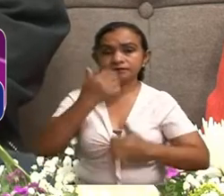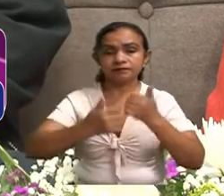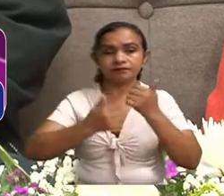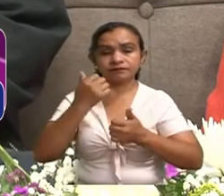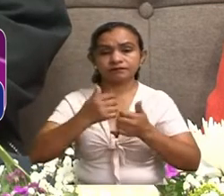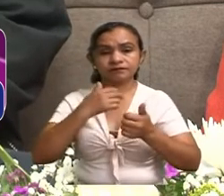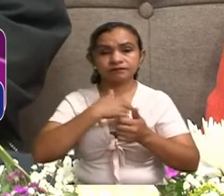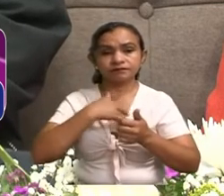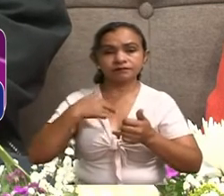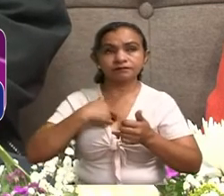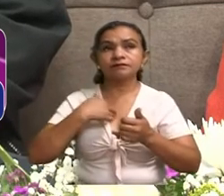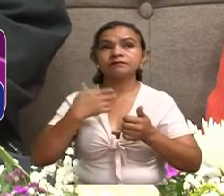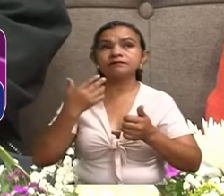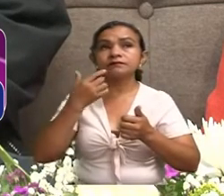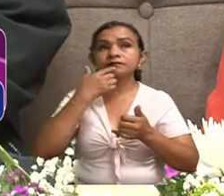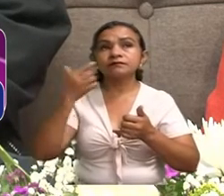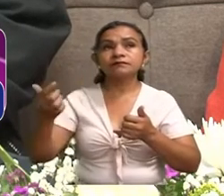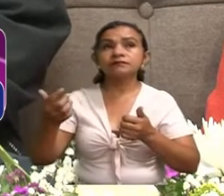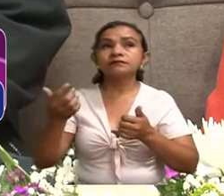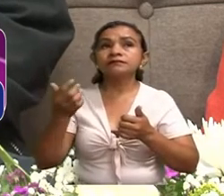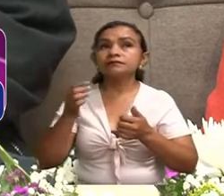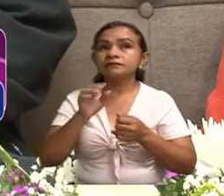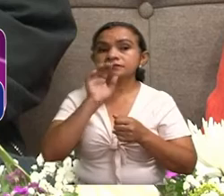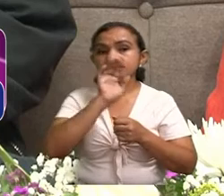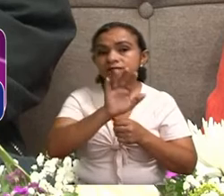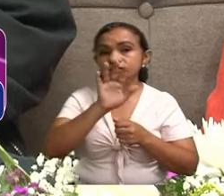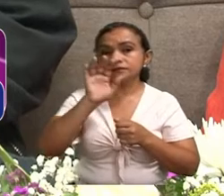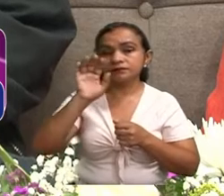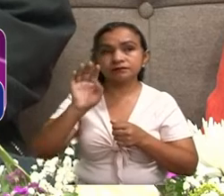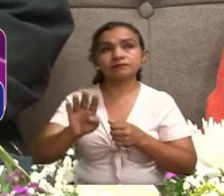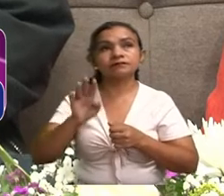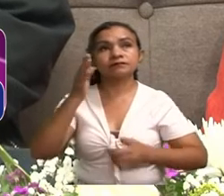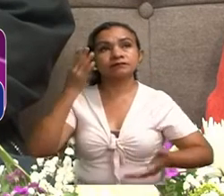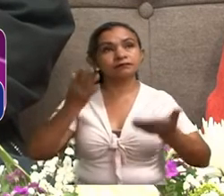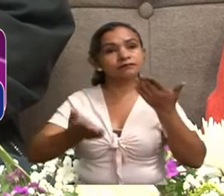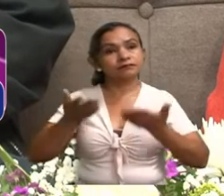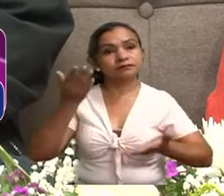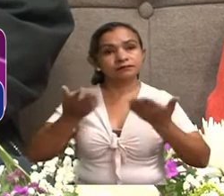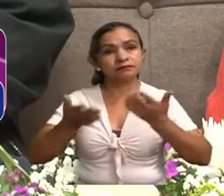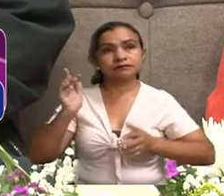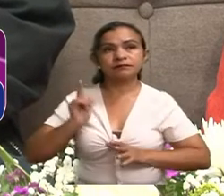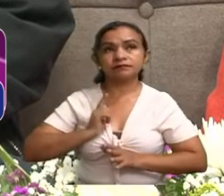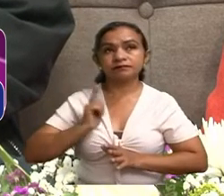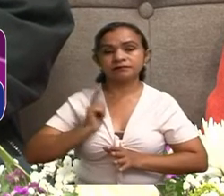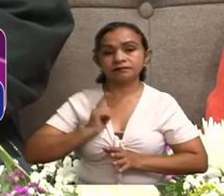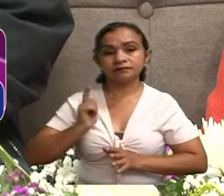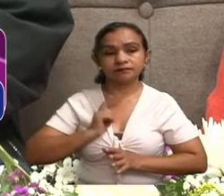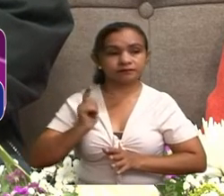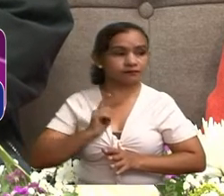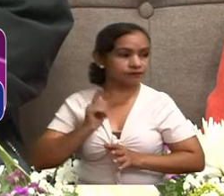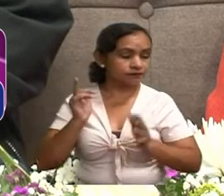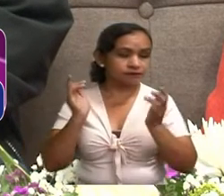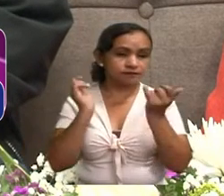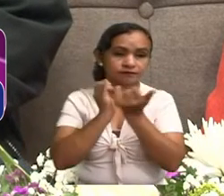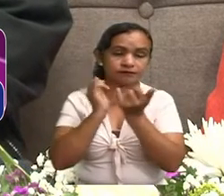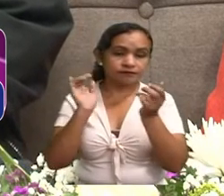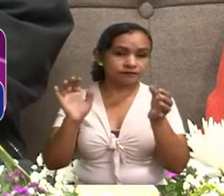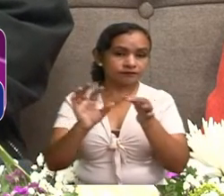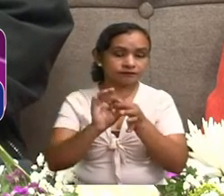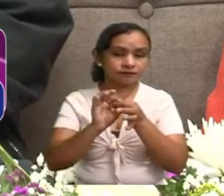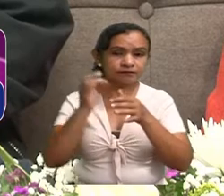tenido, nosotros las tenemos en el 54%. Y probablemente lleguemos, nos acerquemos a